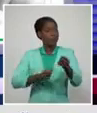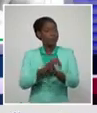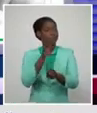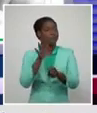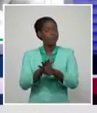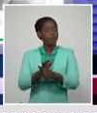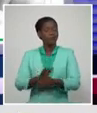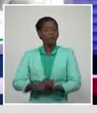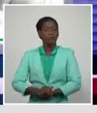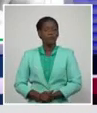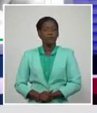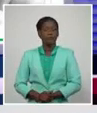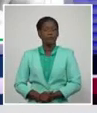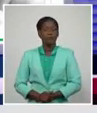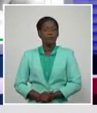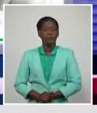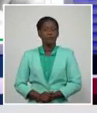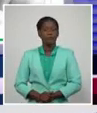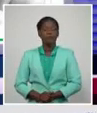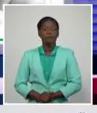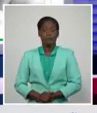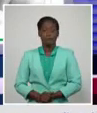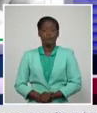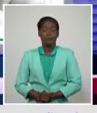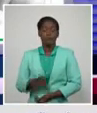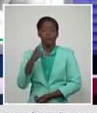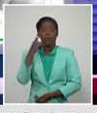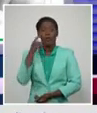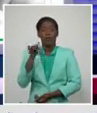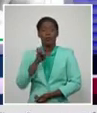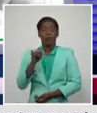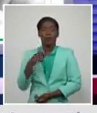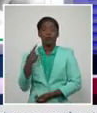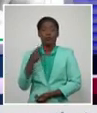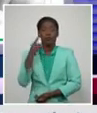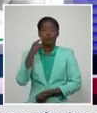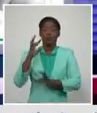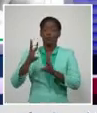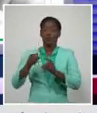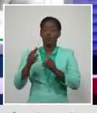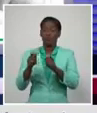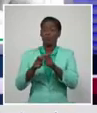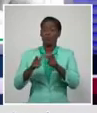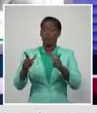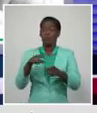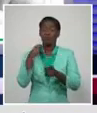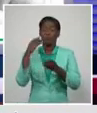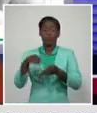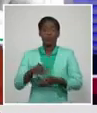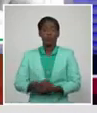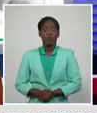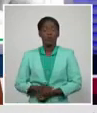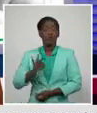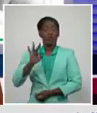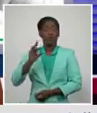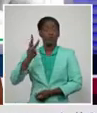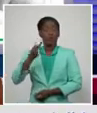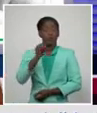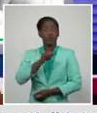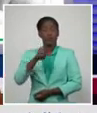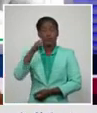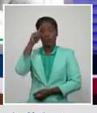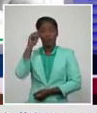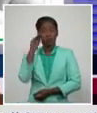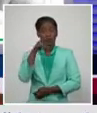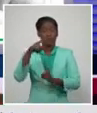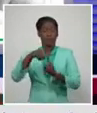la COVID-19, una jornada luctuosa también por esta cifra, 83 cubanos en terapia intensiva. Por tanto, atención